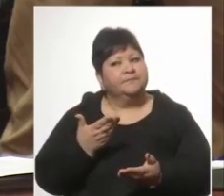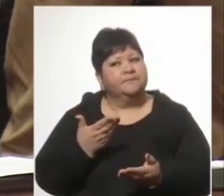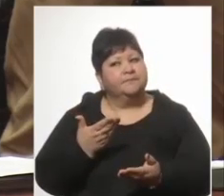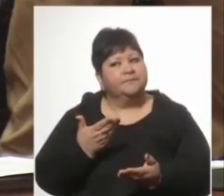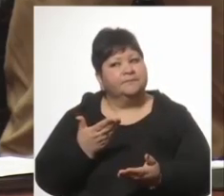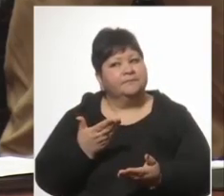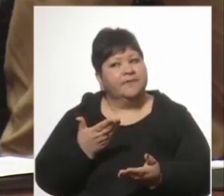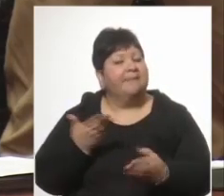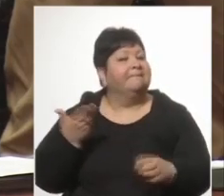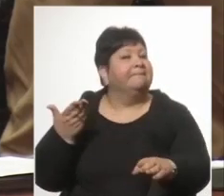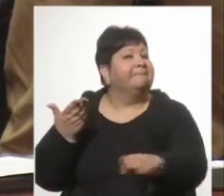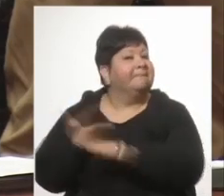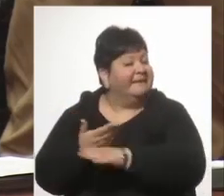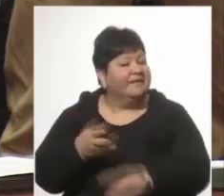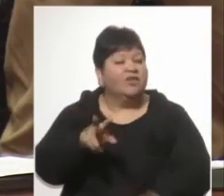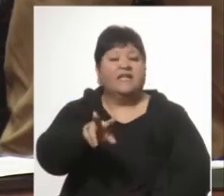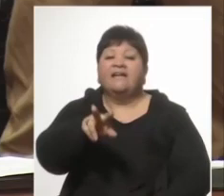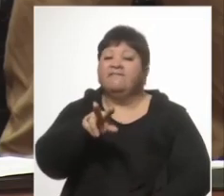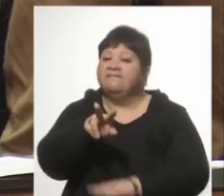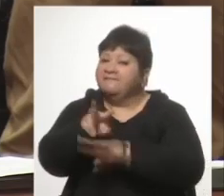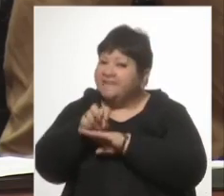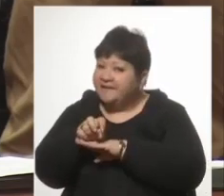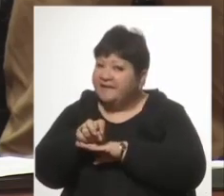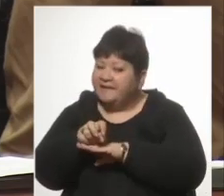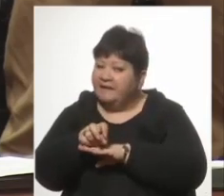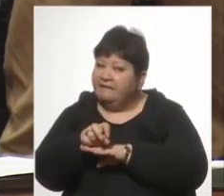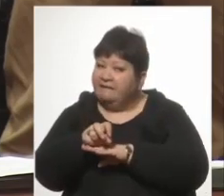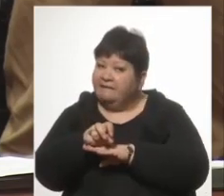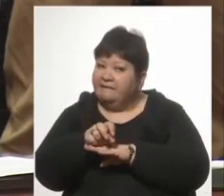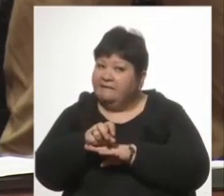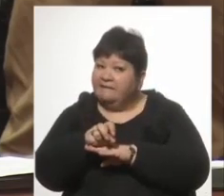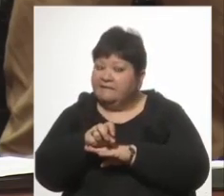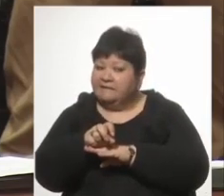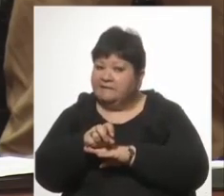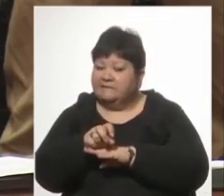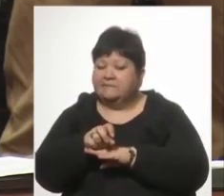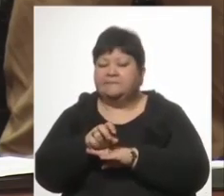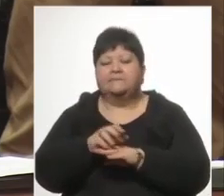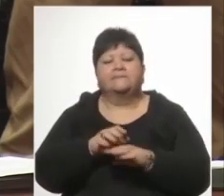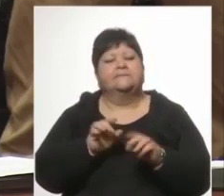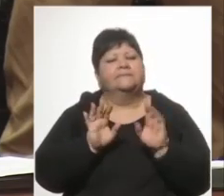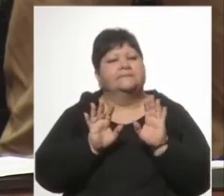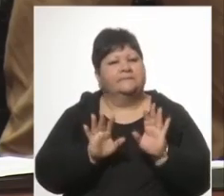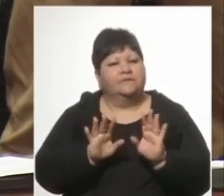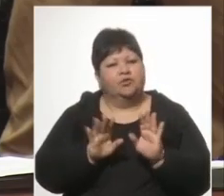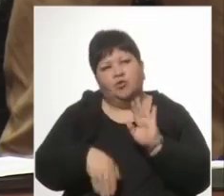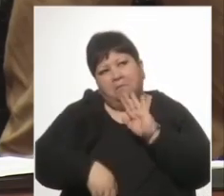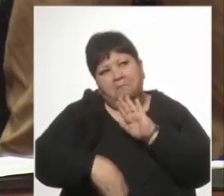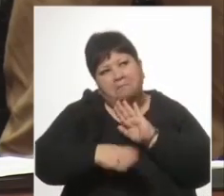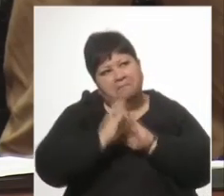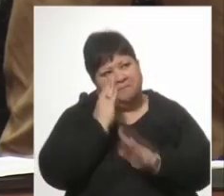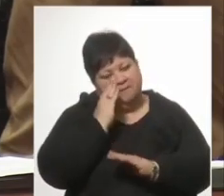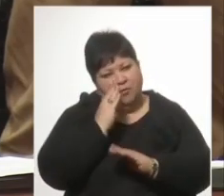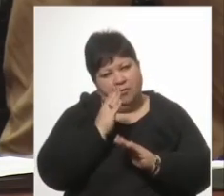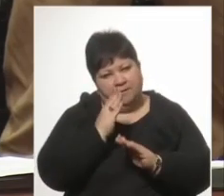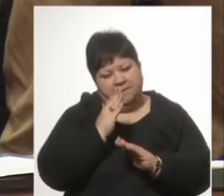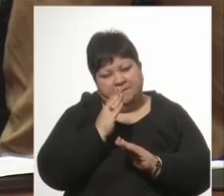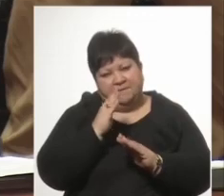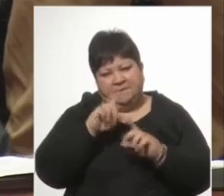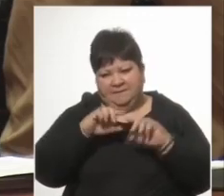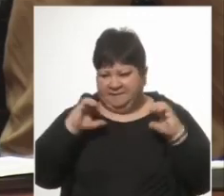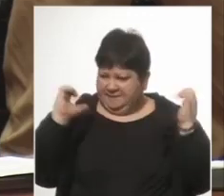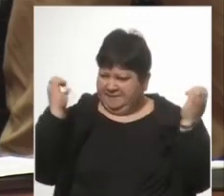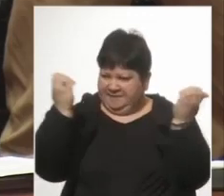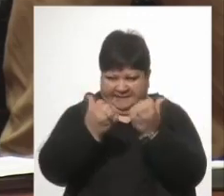mejor dicho, pedido de la Fiscalía canalizado por la Suprema Corte de Justicia, me retiraré de sala, a pesar de